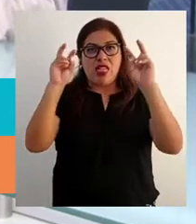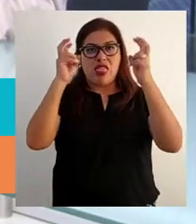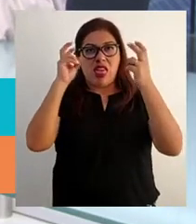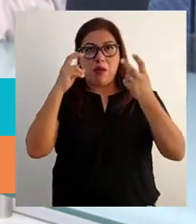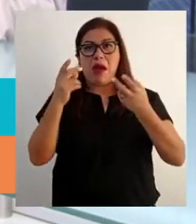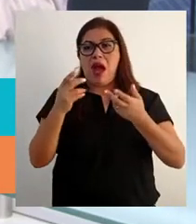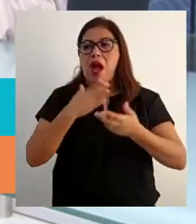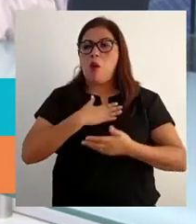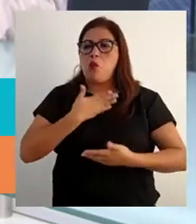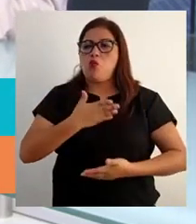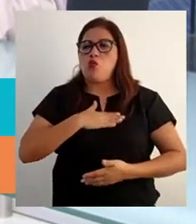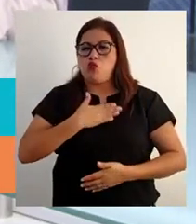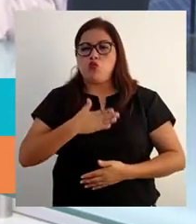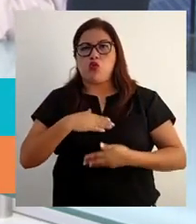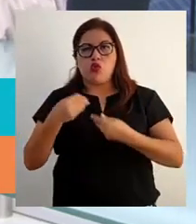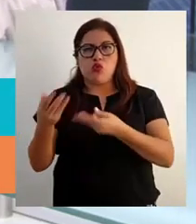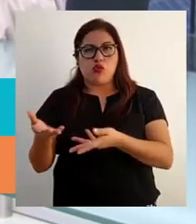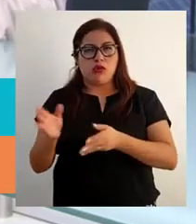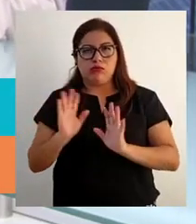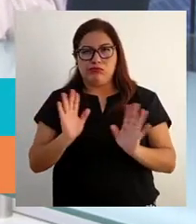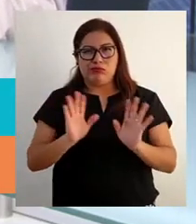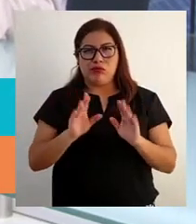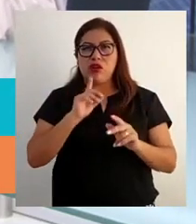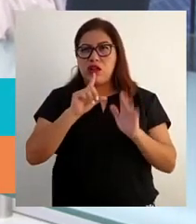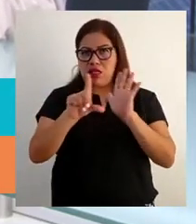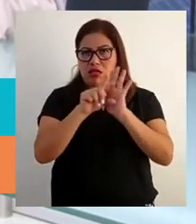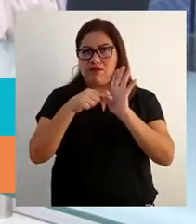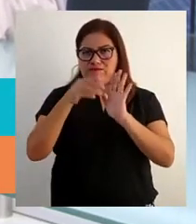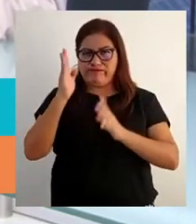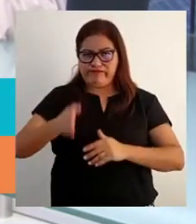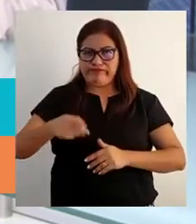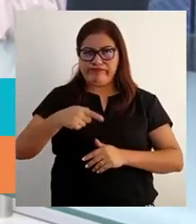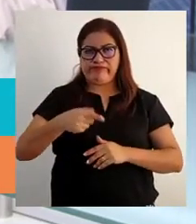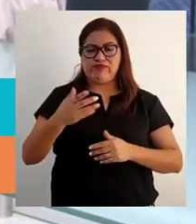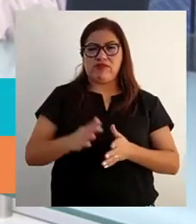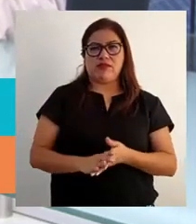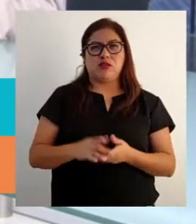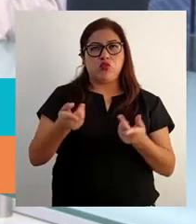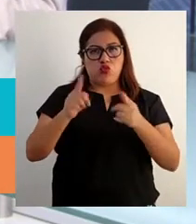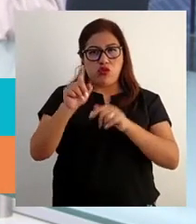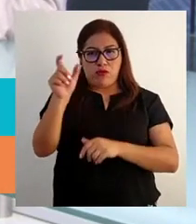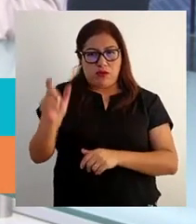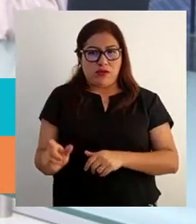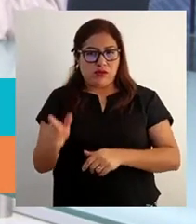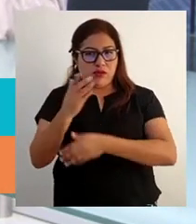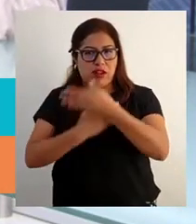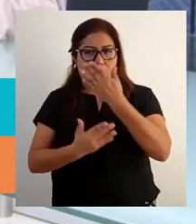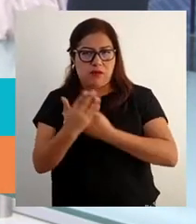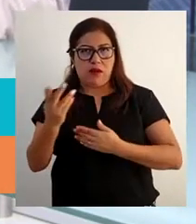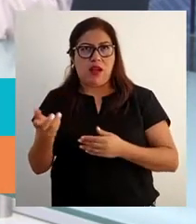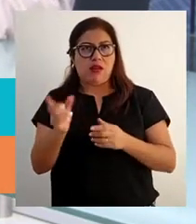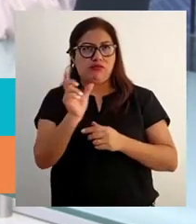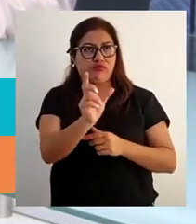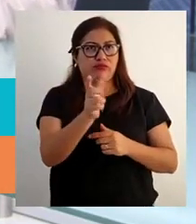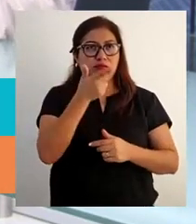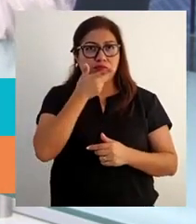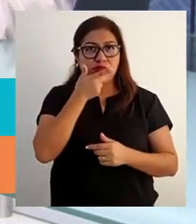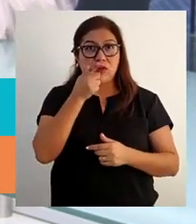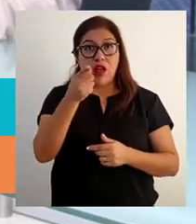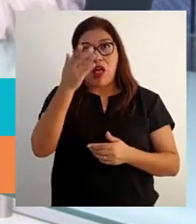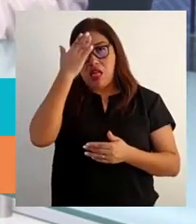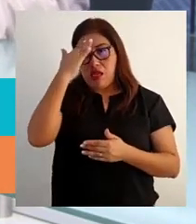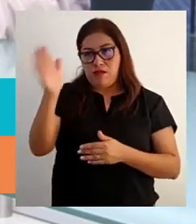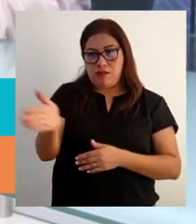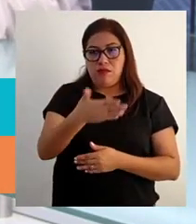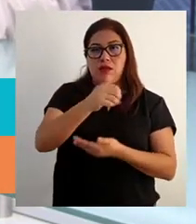La persona con discapacidad que sube al transporte y muestra su carnet amarillo de Conadis tiene pase libre. Así es, en ese